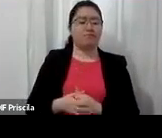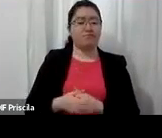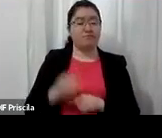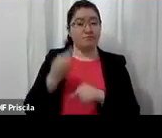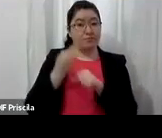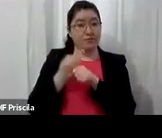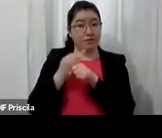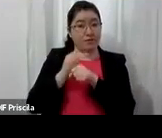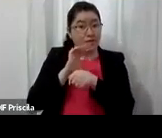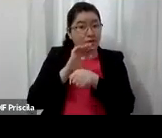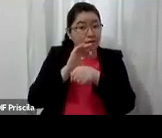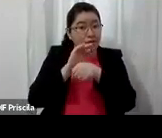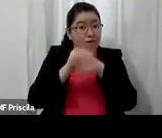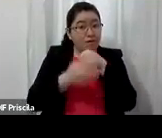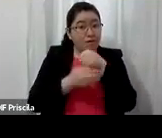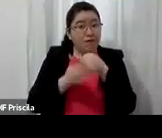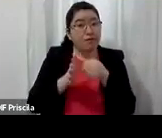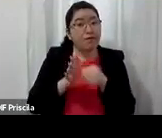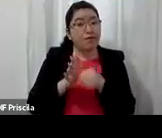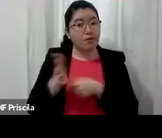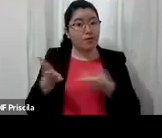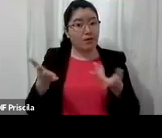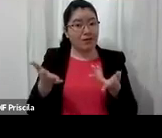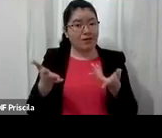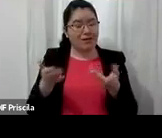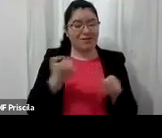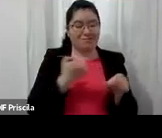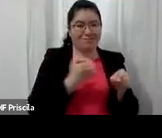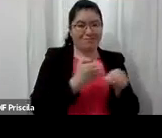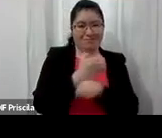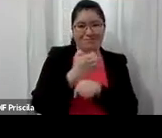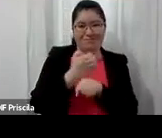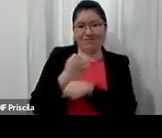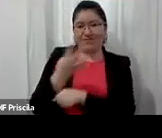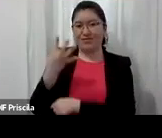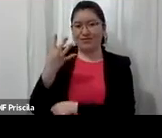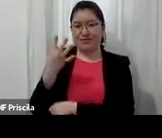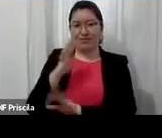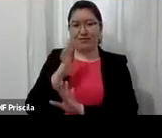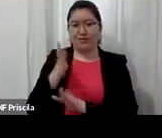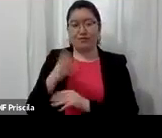trabajar en 4 estados de la República, estuvimos trabajando